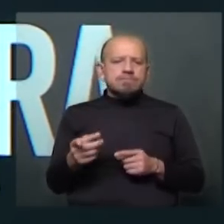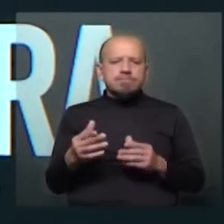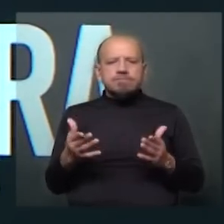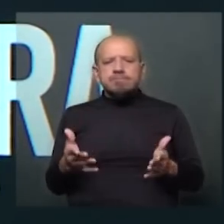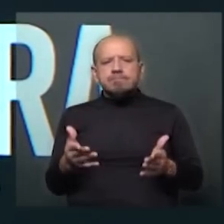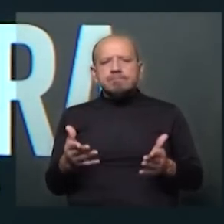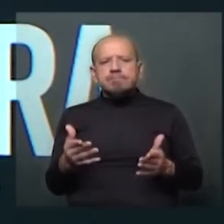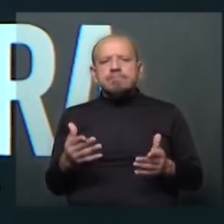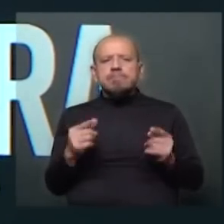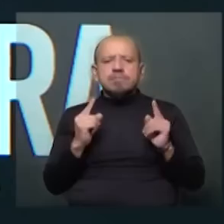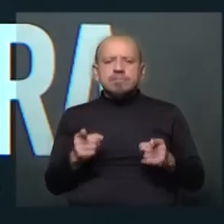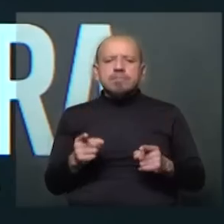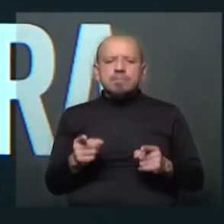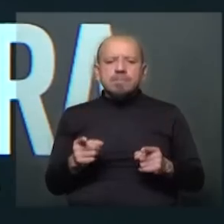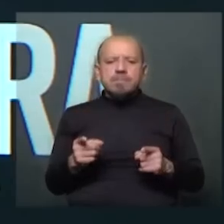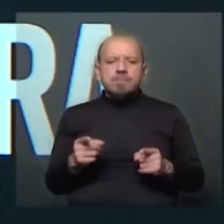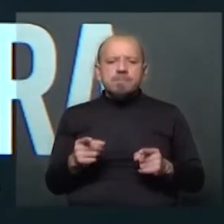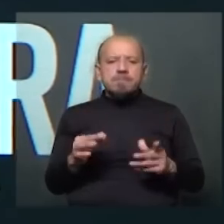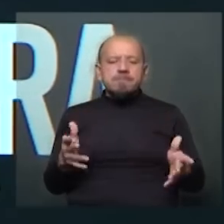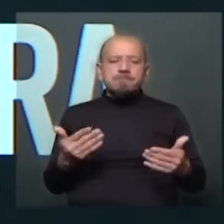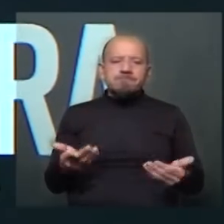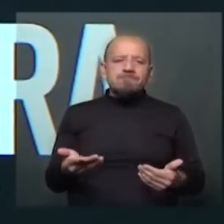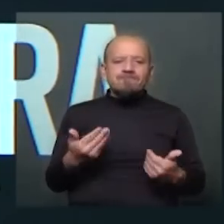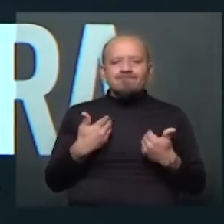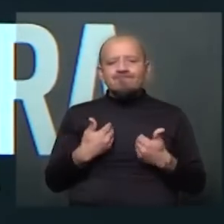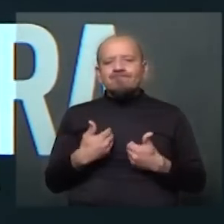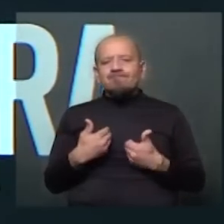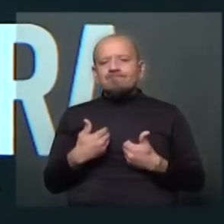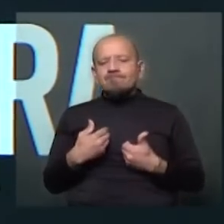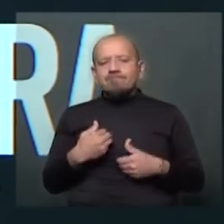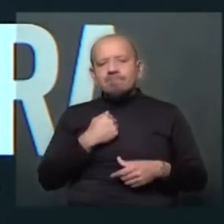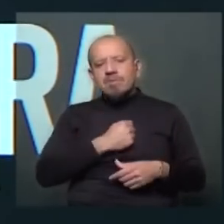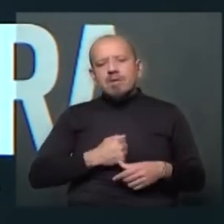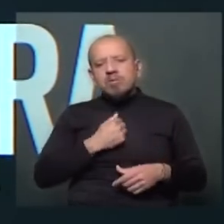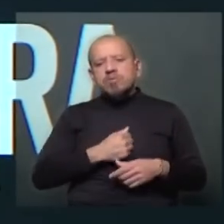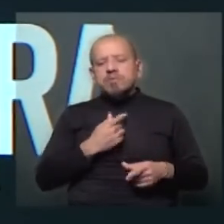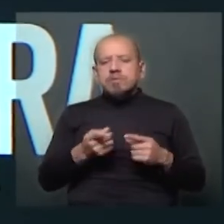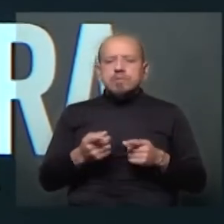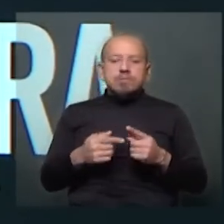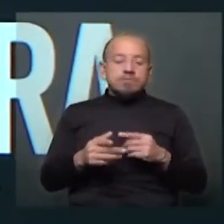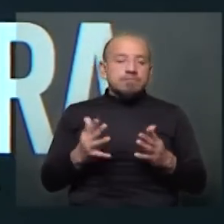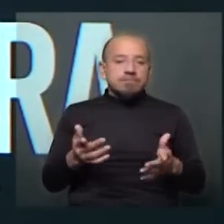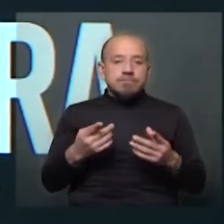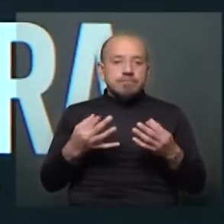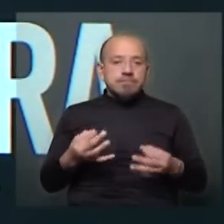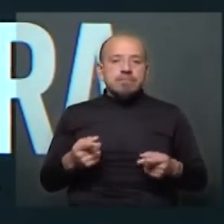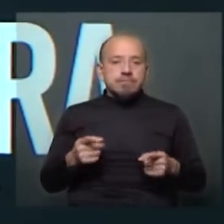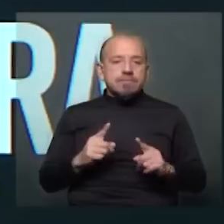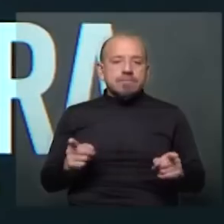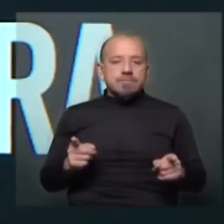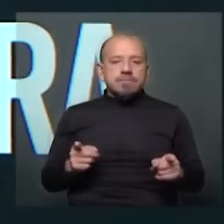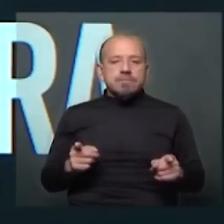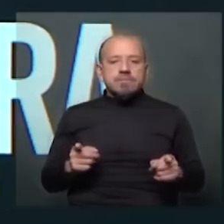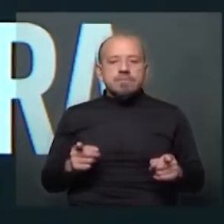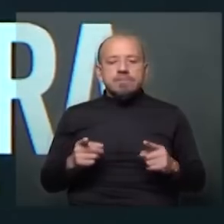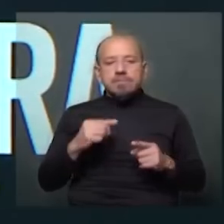generación también están los que los que fueron Víctimas de de de algunas o sea todo esto por supuesto que no es verdad nada no no no es basada en